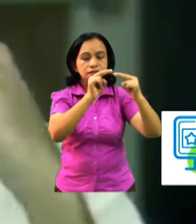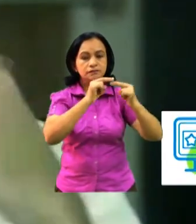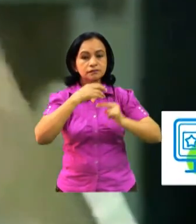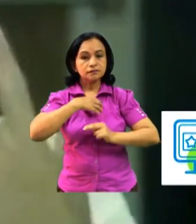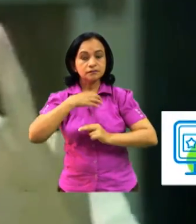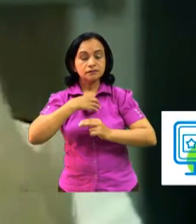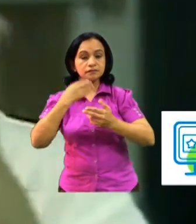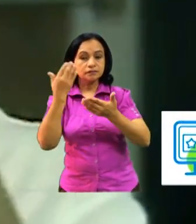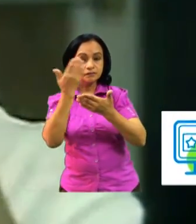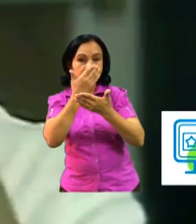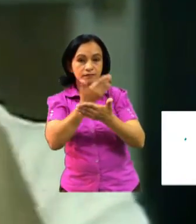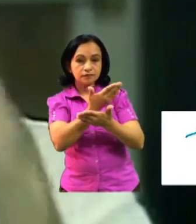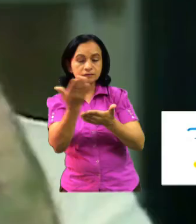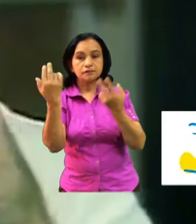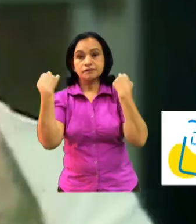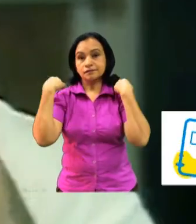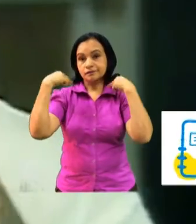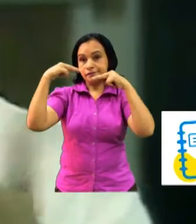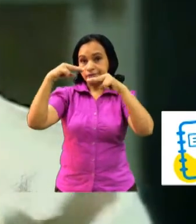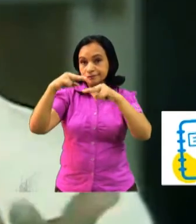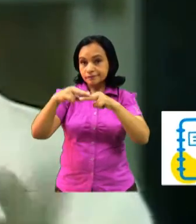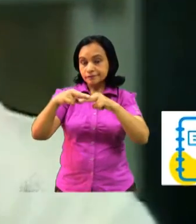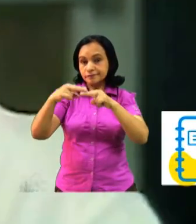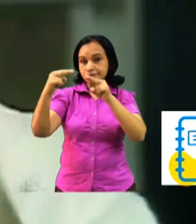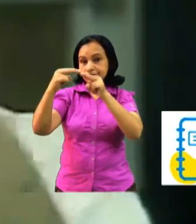propios estudiantes con sus profesores.